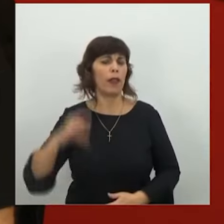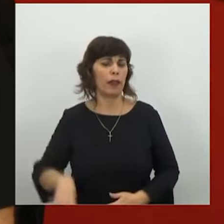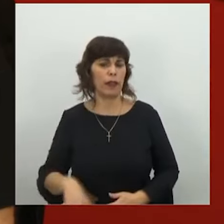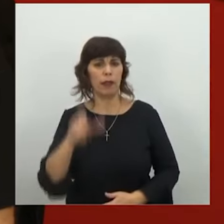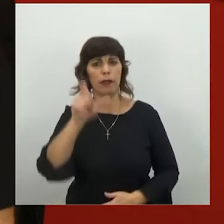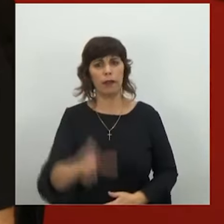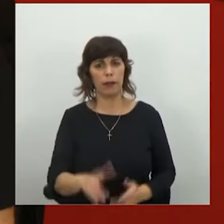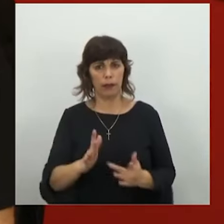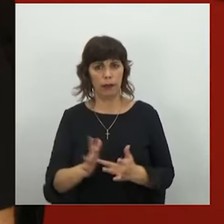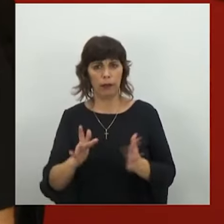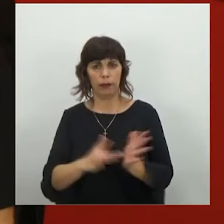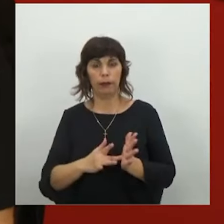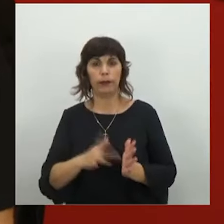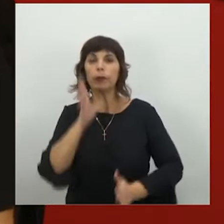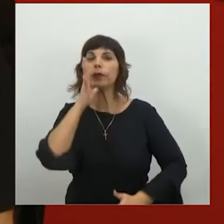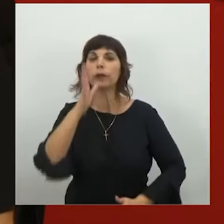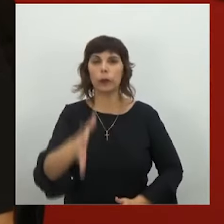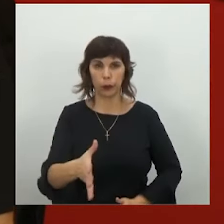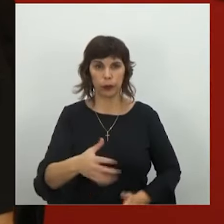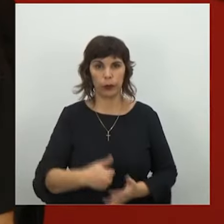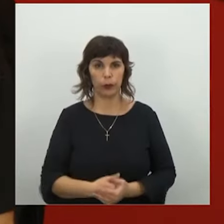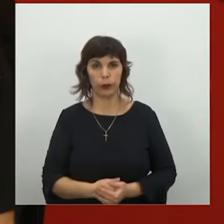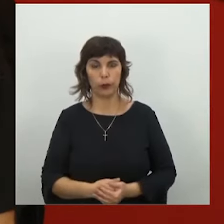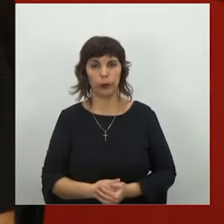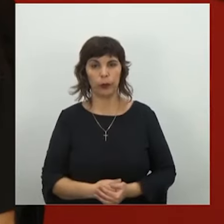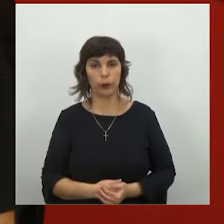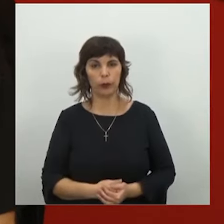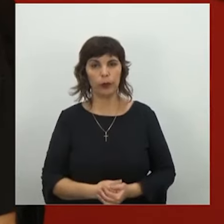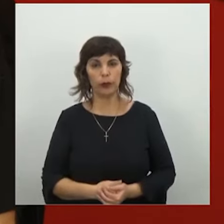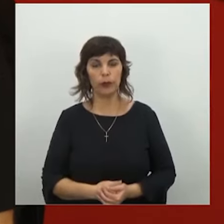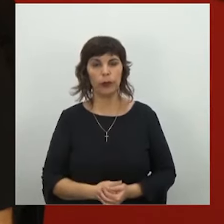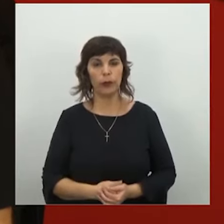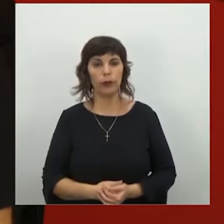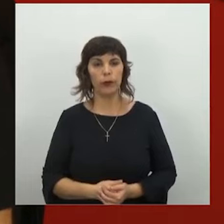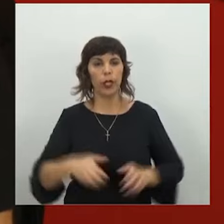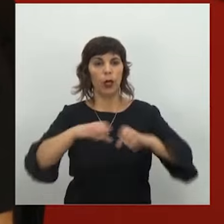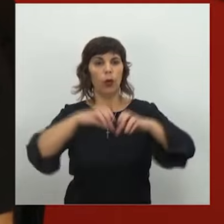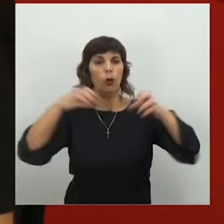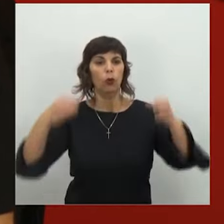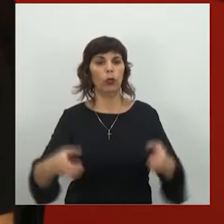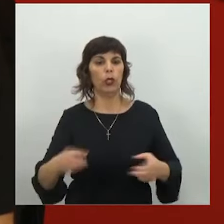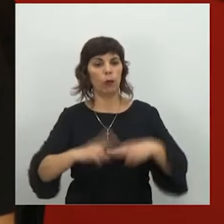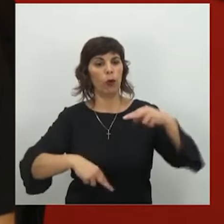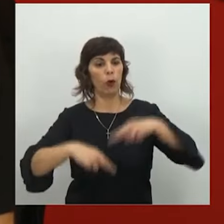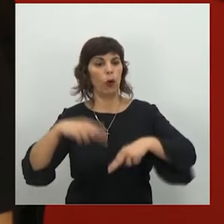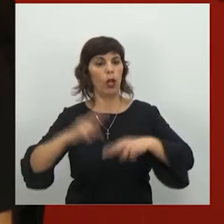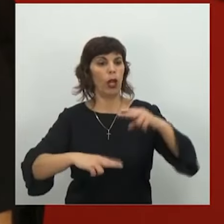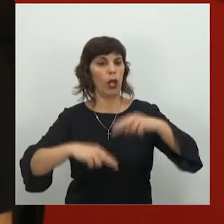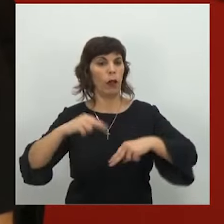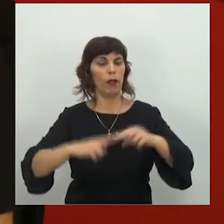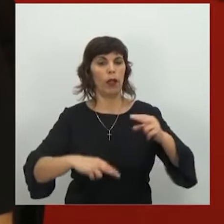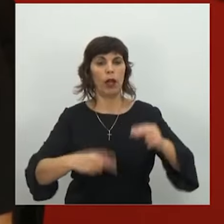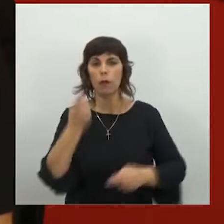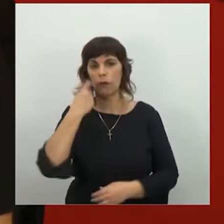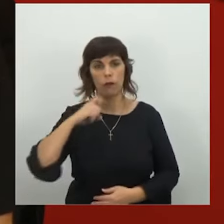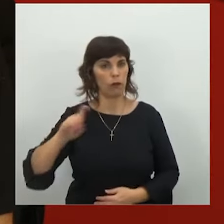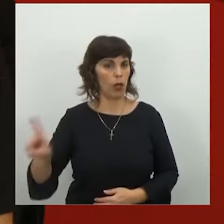porque ya no es necesario edificar otro templo allí en Jerusalén. ¿Por